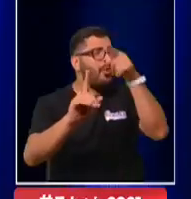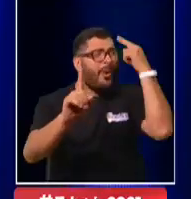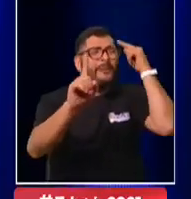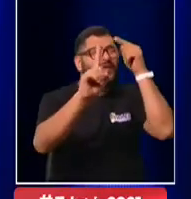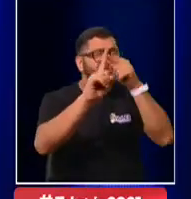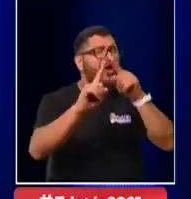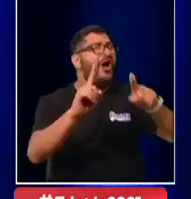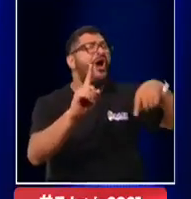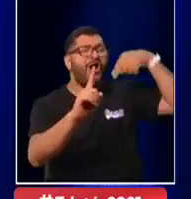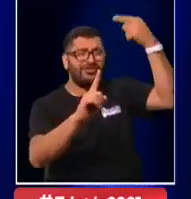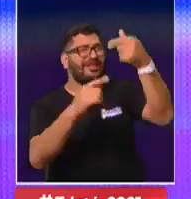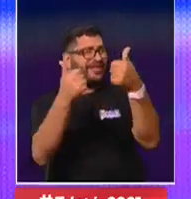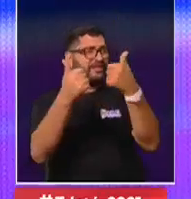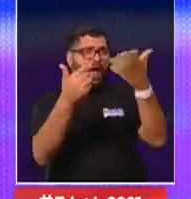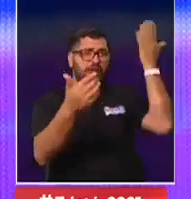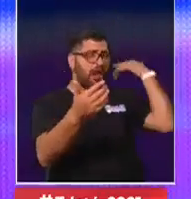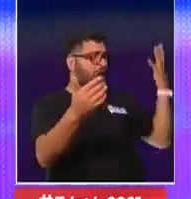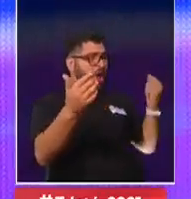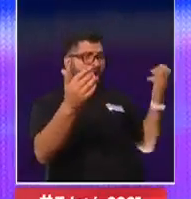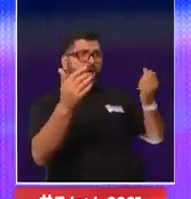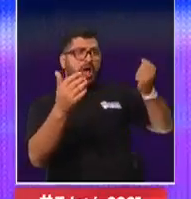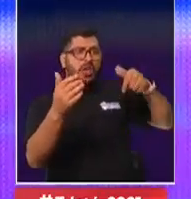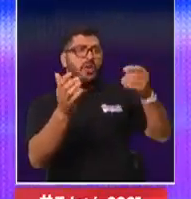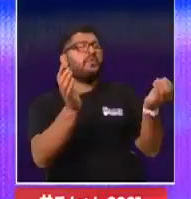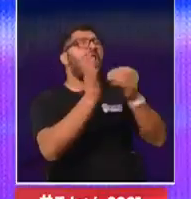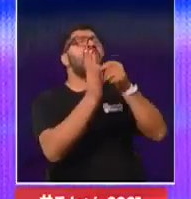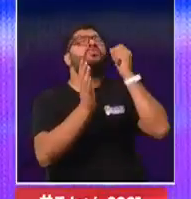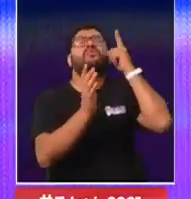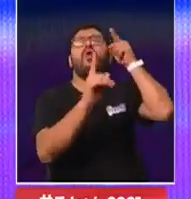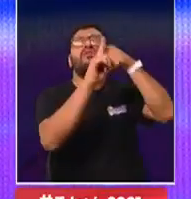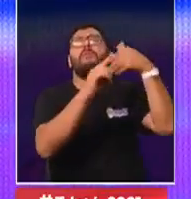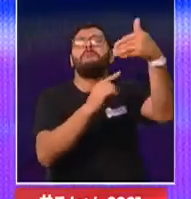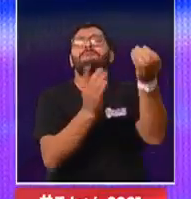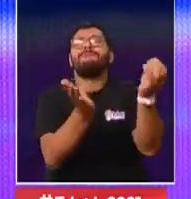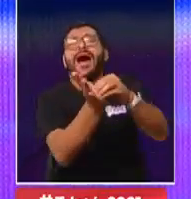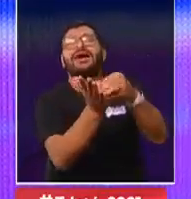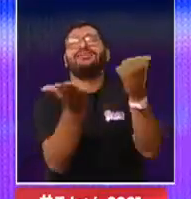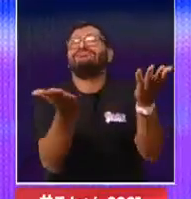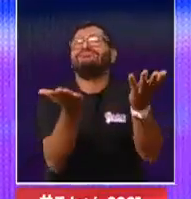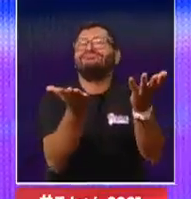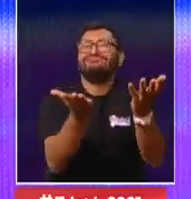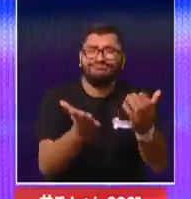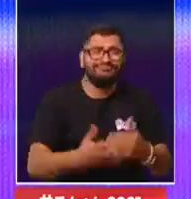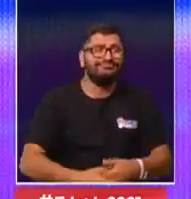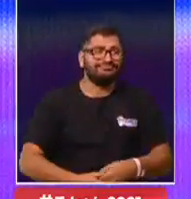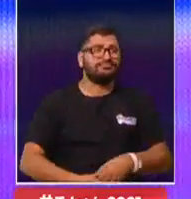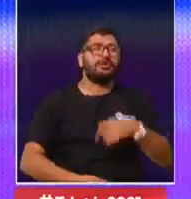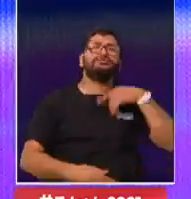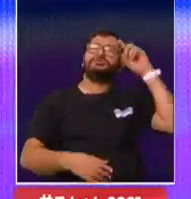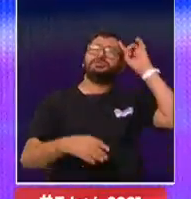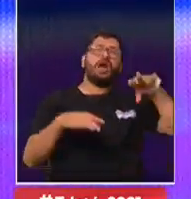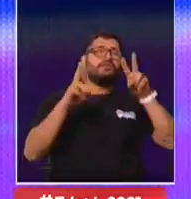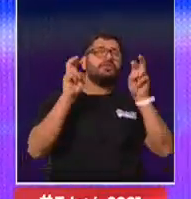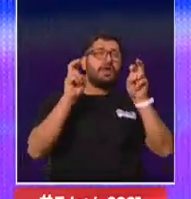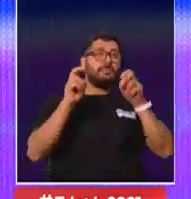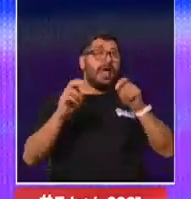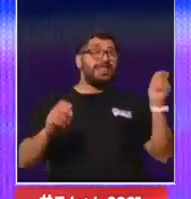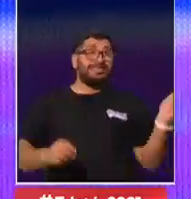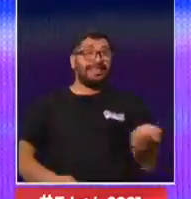ido logrando? Rayos, a ver, yo creo que seguir en el tenis, seguir